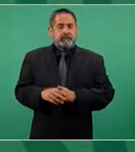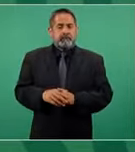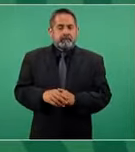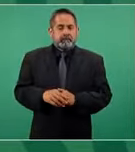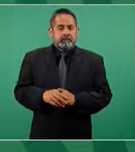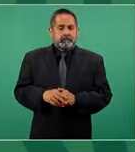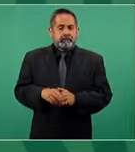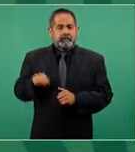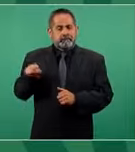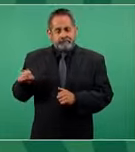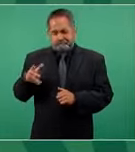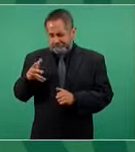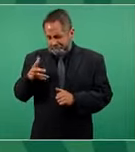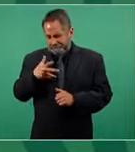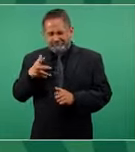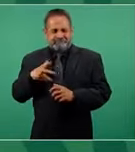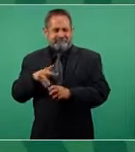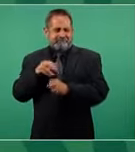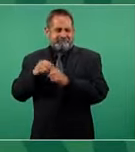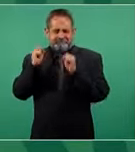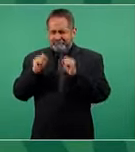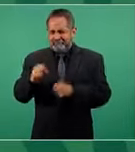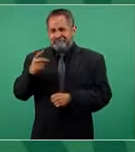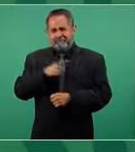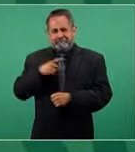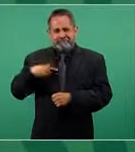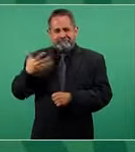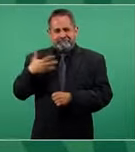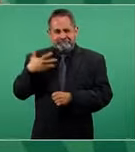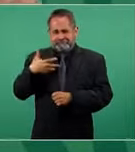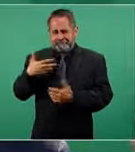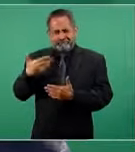tenía y debe de tener todavía una caja